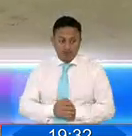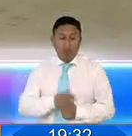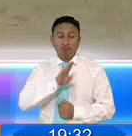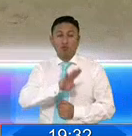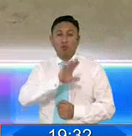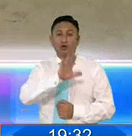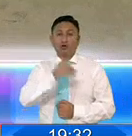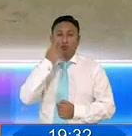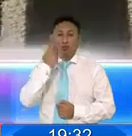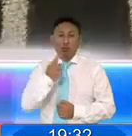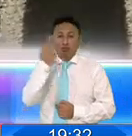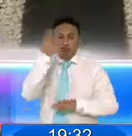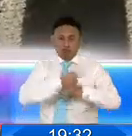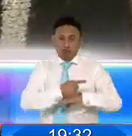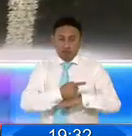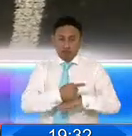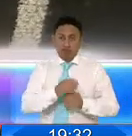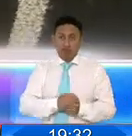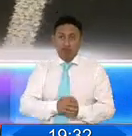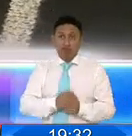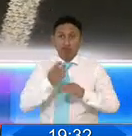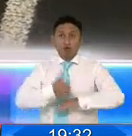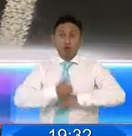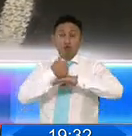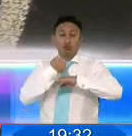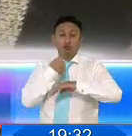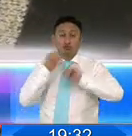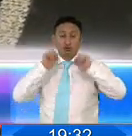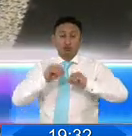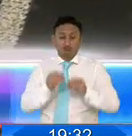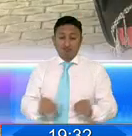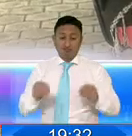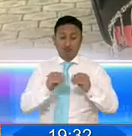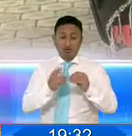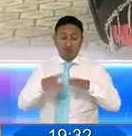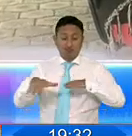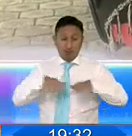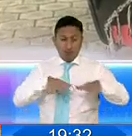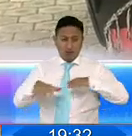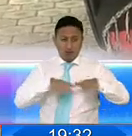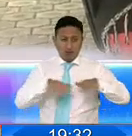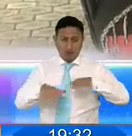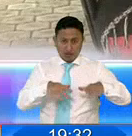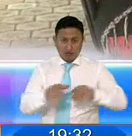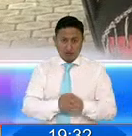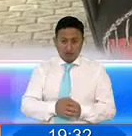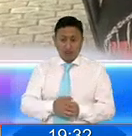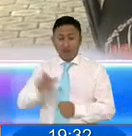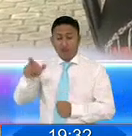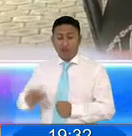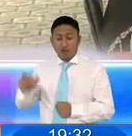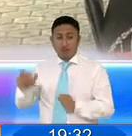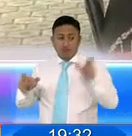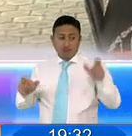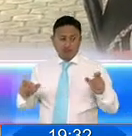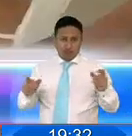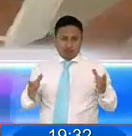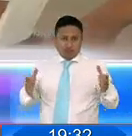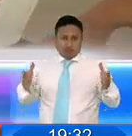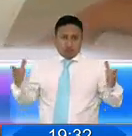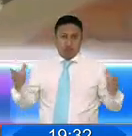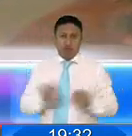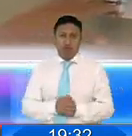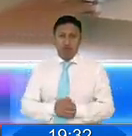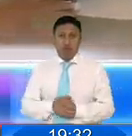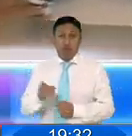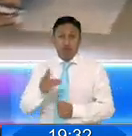45 pruebas diarias. Las autoridades resaltaron que con el incremento de las actividades en las terminales, el número de atenciones aumentará. Si es que